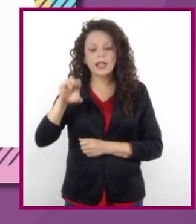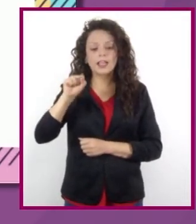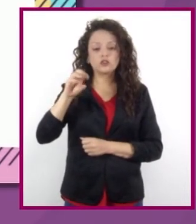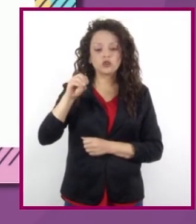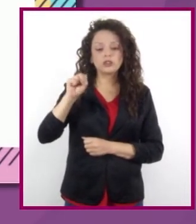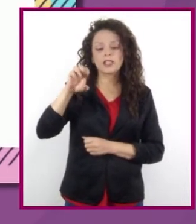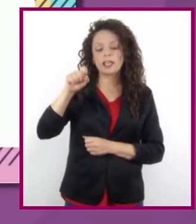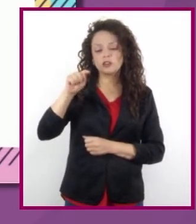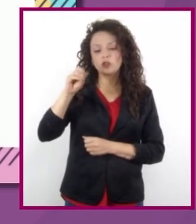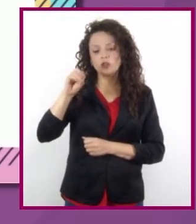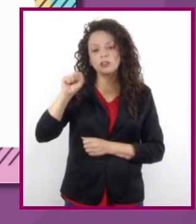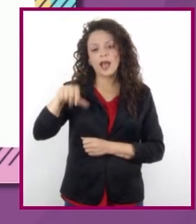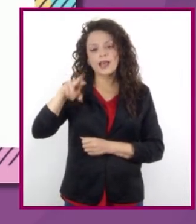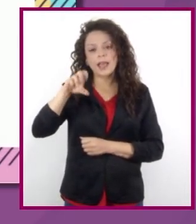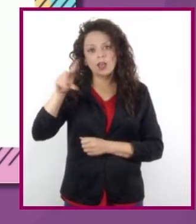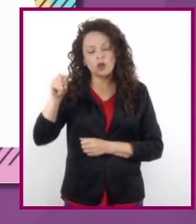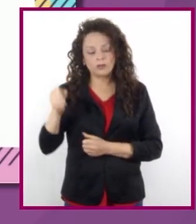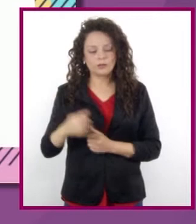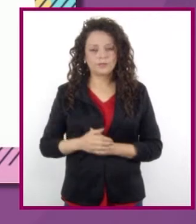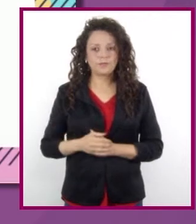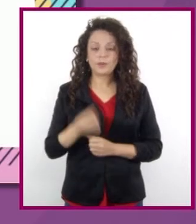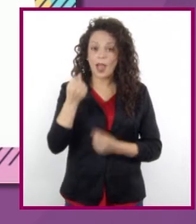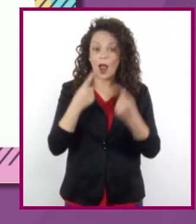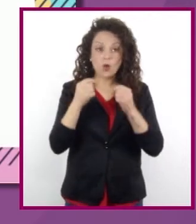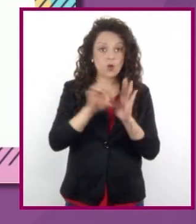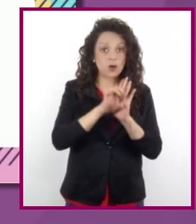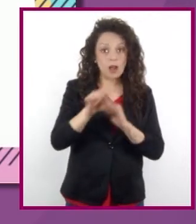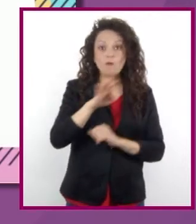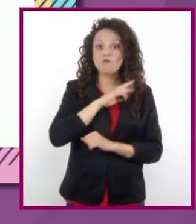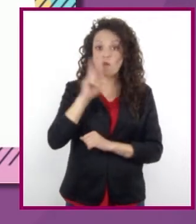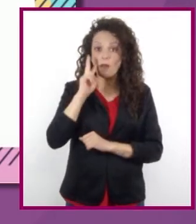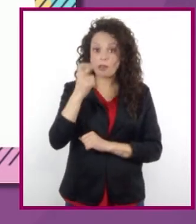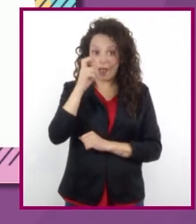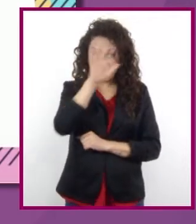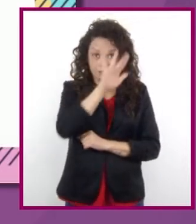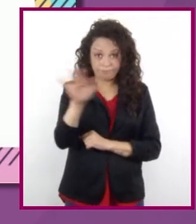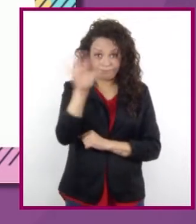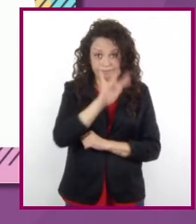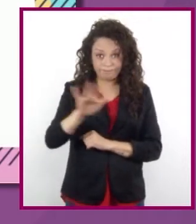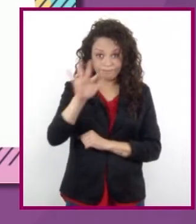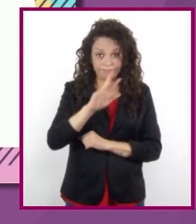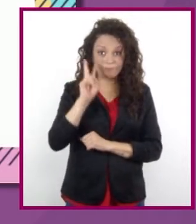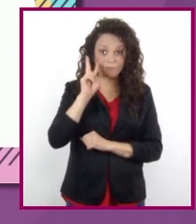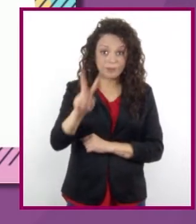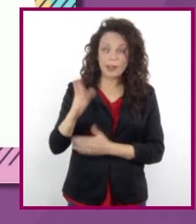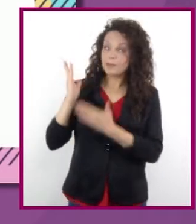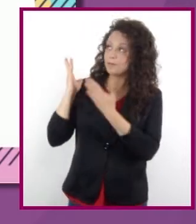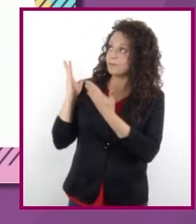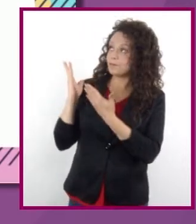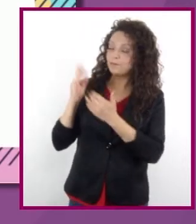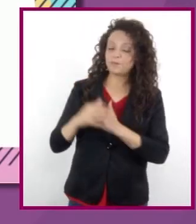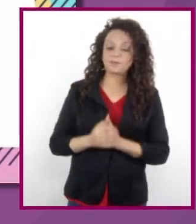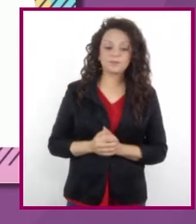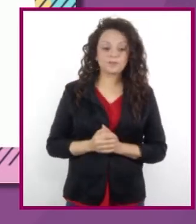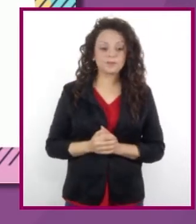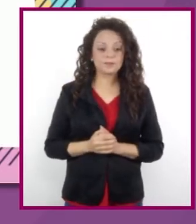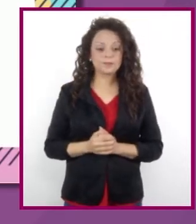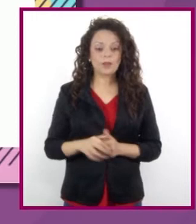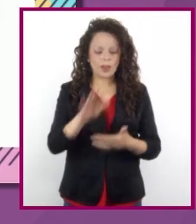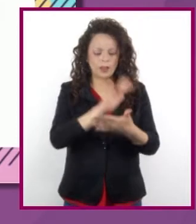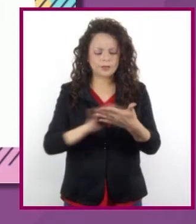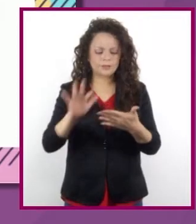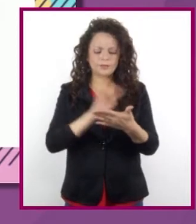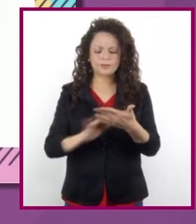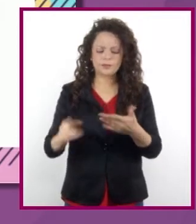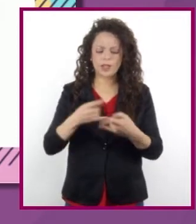aquellos. Algunos ejemplos se pueden ver en este texto. La lectura de las leyendas ayuda a entender